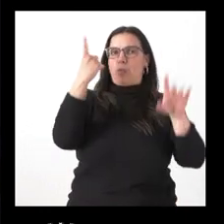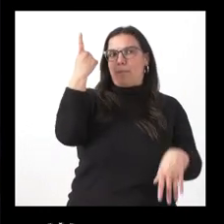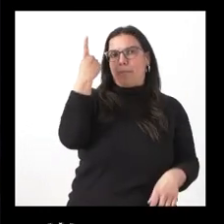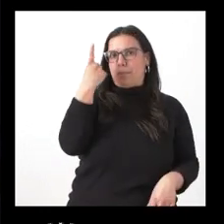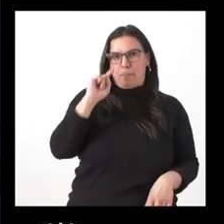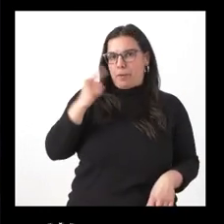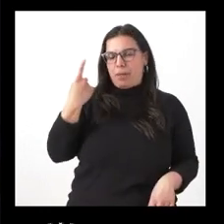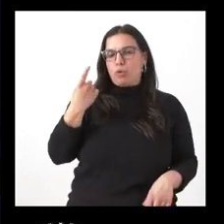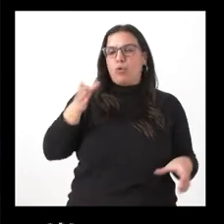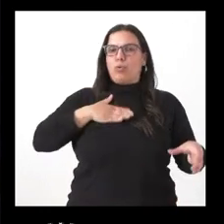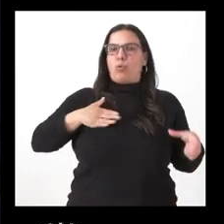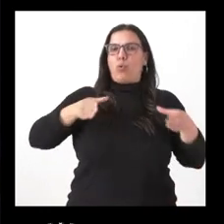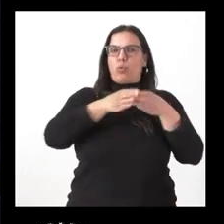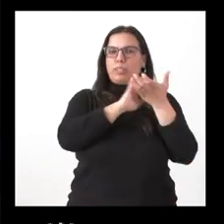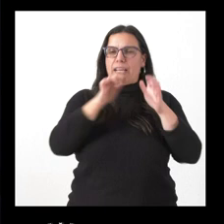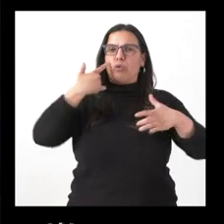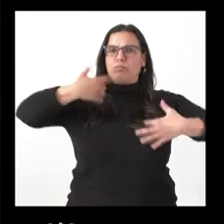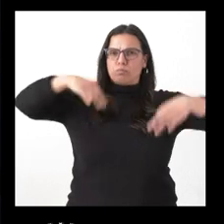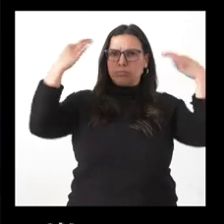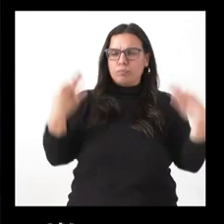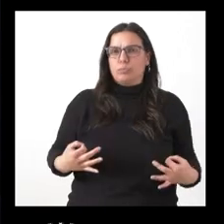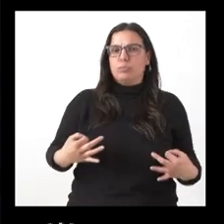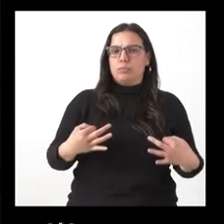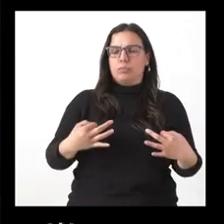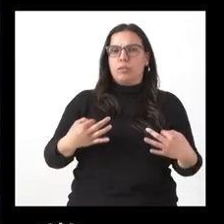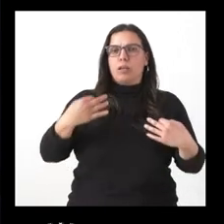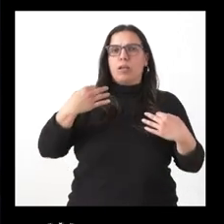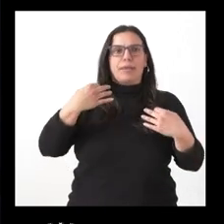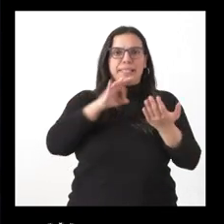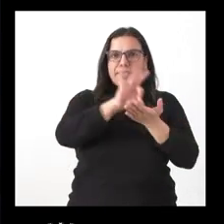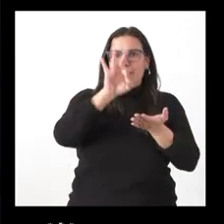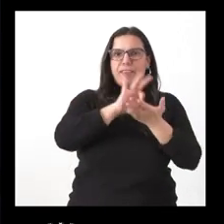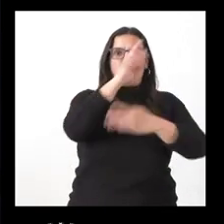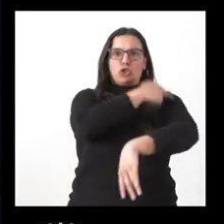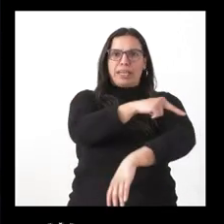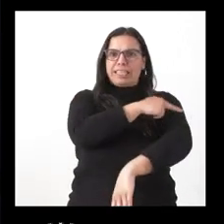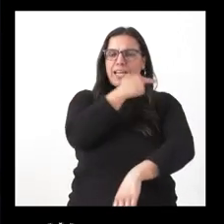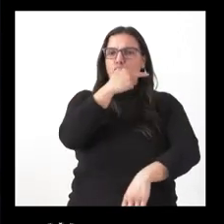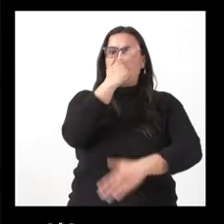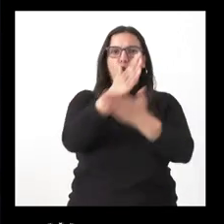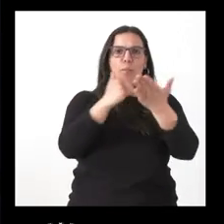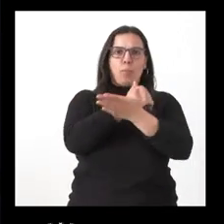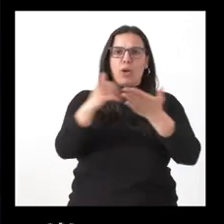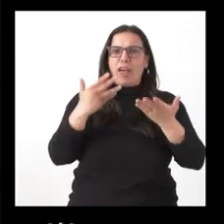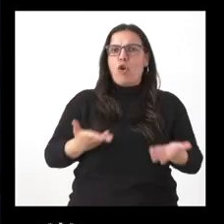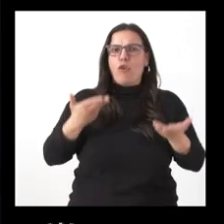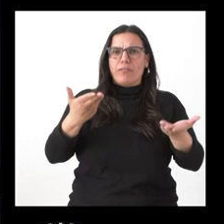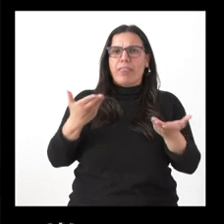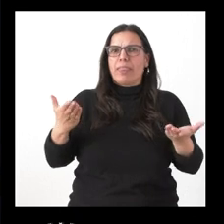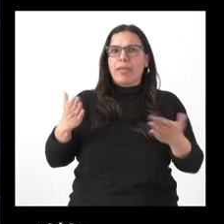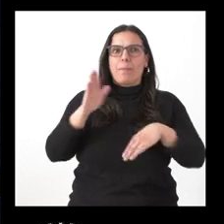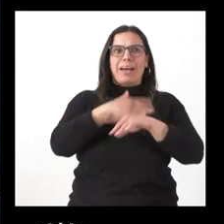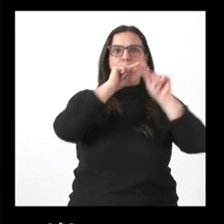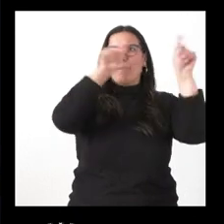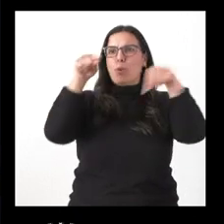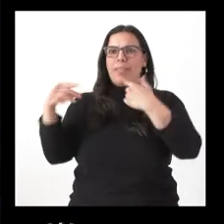la junta de Castilla y León garantiza en su integridad la prestación del servicio sanitario en nuestra comunidad Autónoma en todas y cada una de